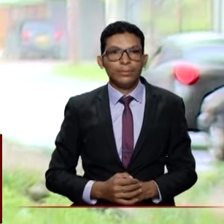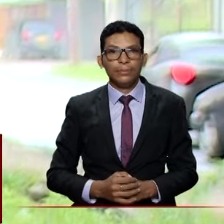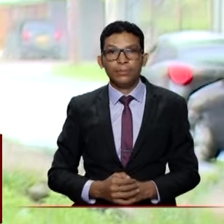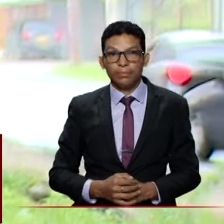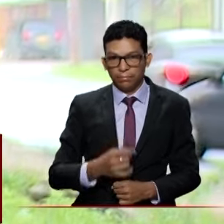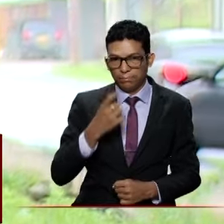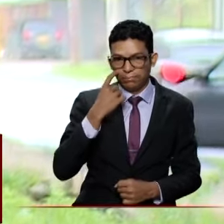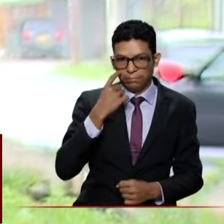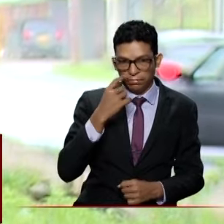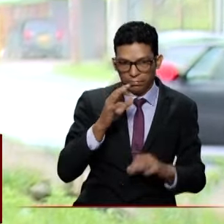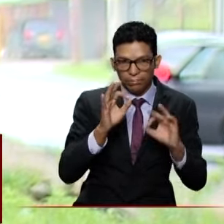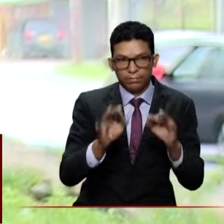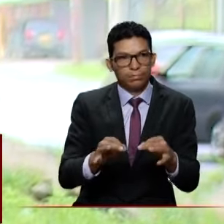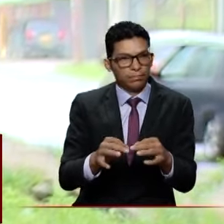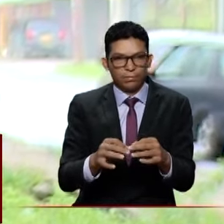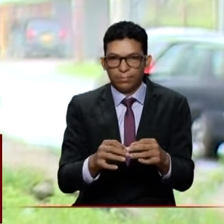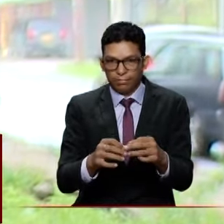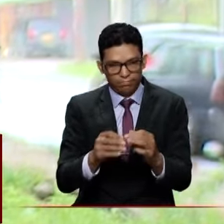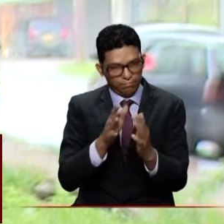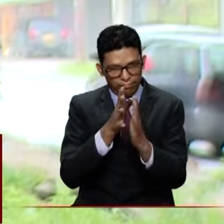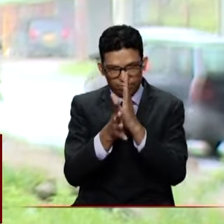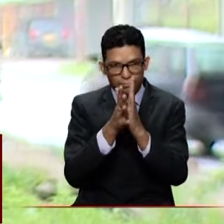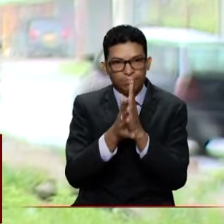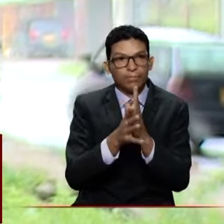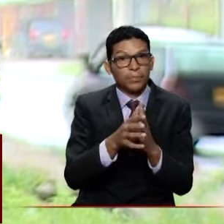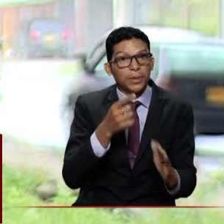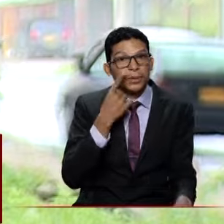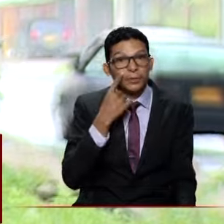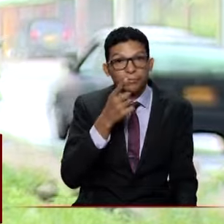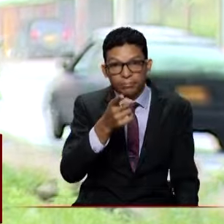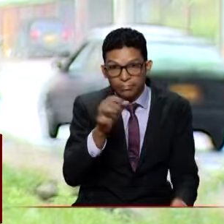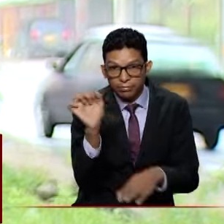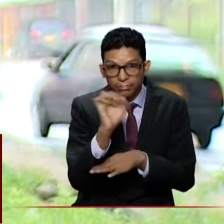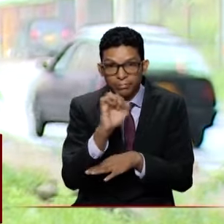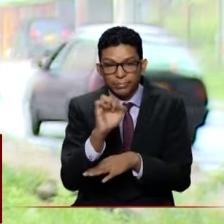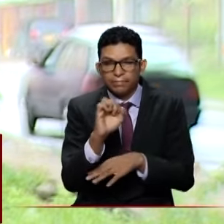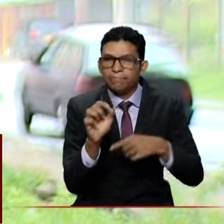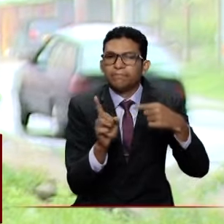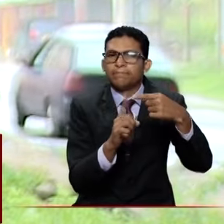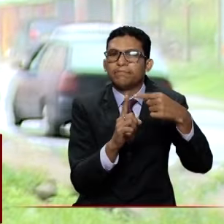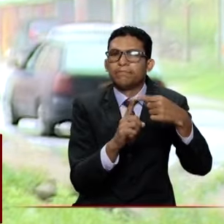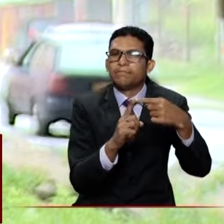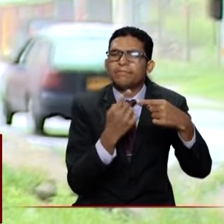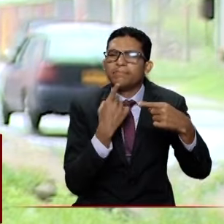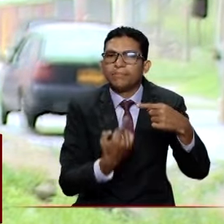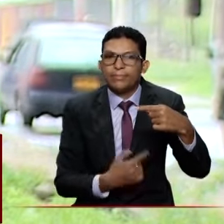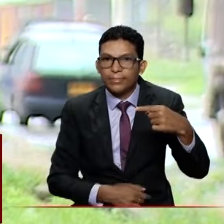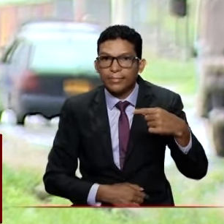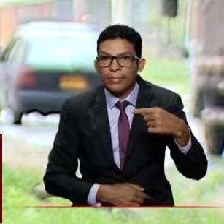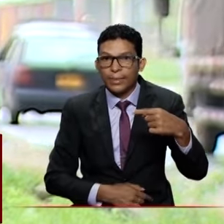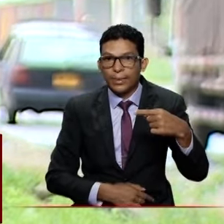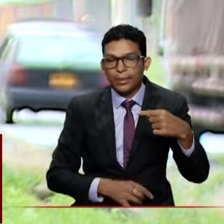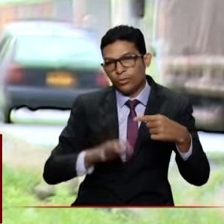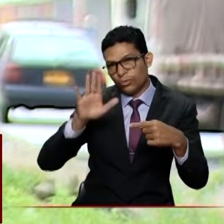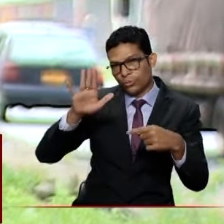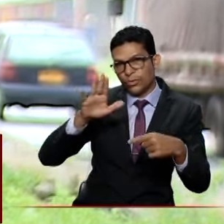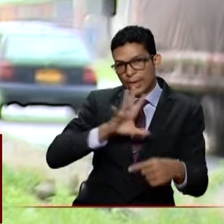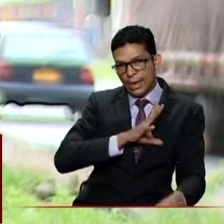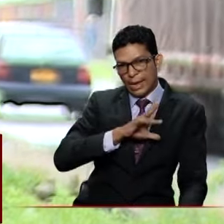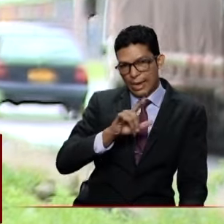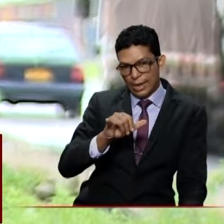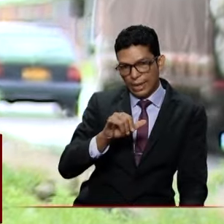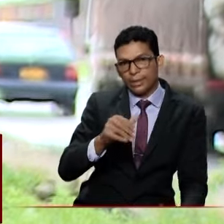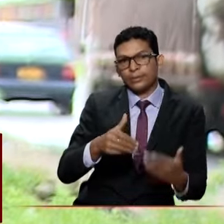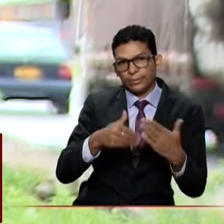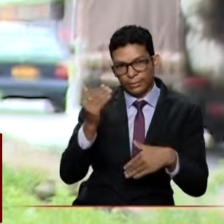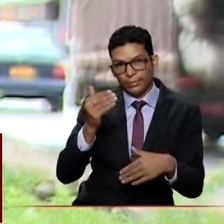gobernadora. Vamos a hacerlo de manera muy instructiva. Presten atención, conductores. Primero, empecemos hablando de aquellos que vienen desde la ciudad de Cali y van a